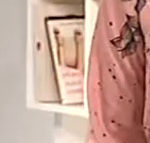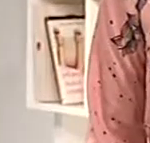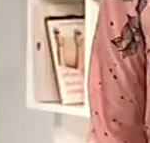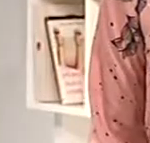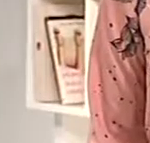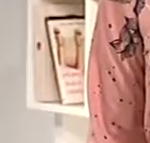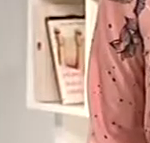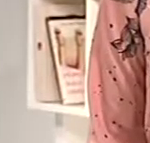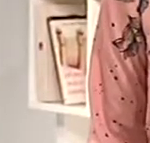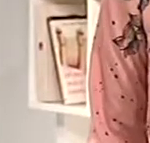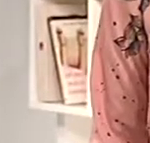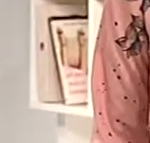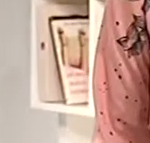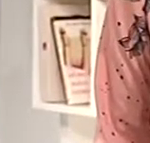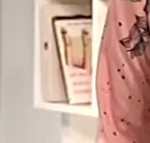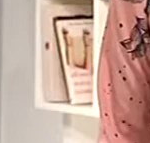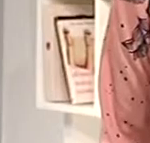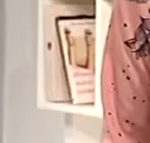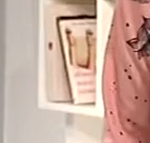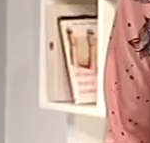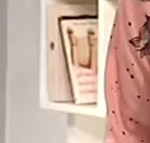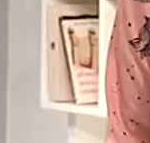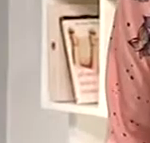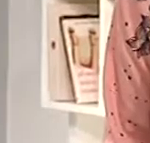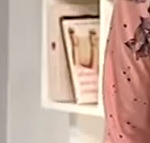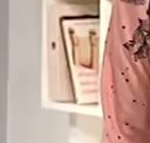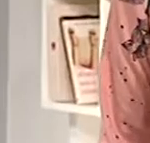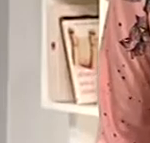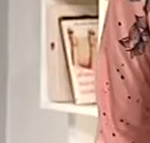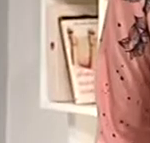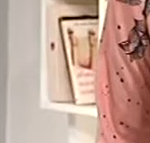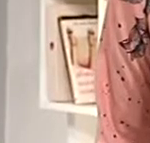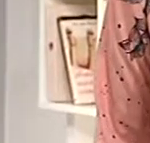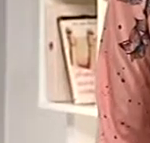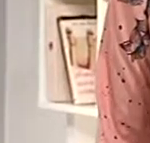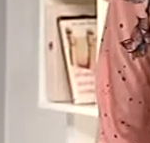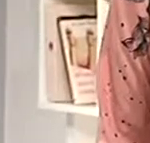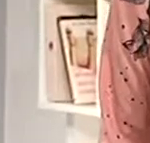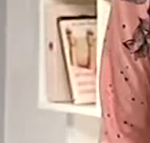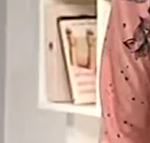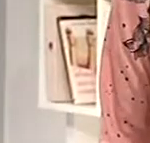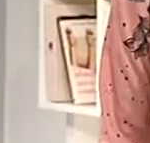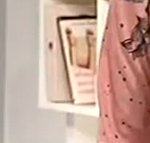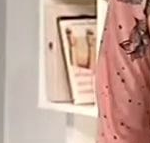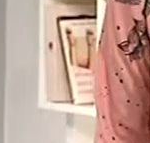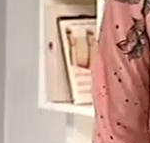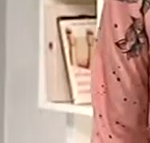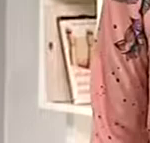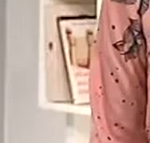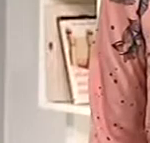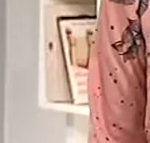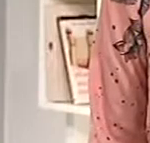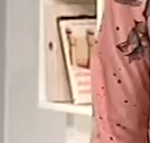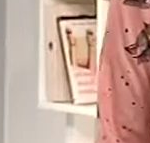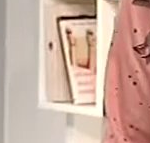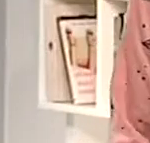mujeres fueron asesinadas en manos de sus parejas o exparejas. Y muchas de ellas no habían denunciado a